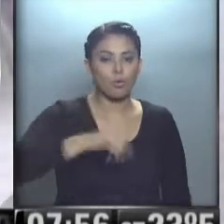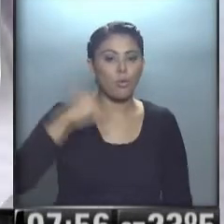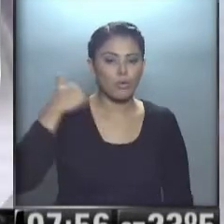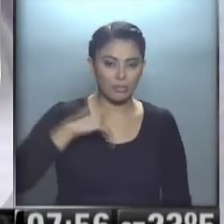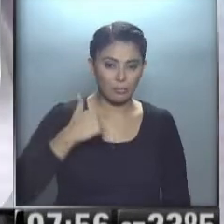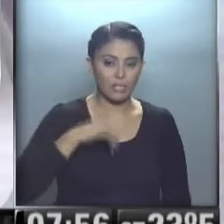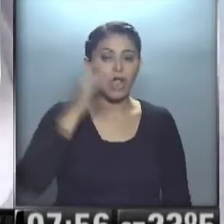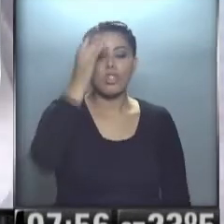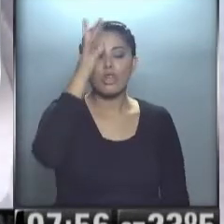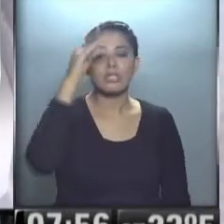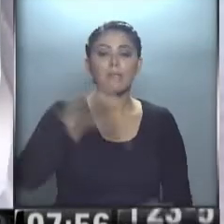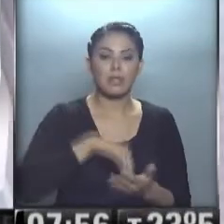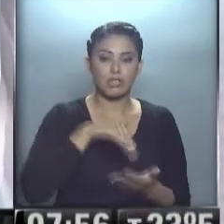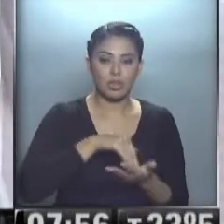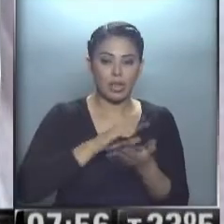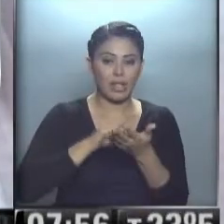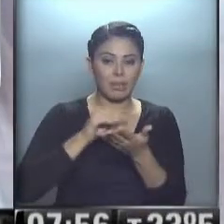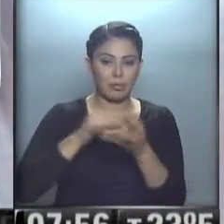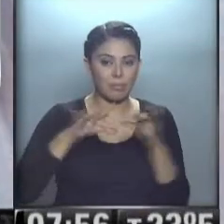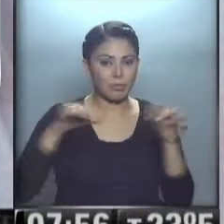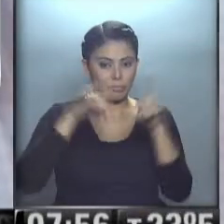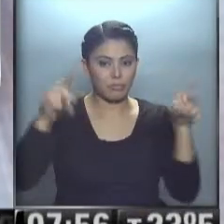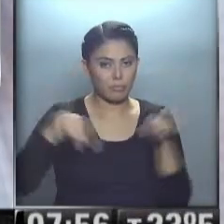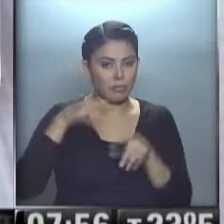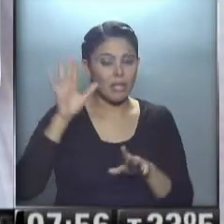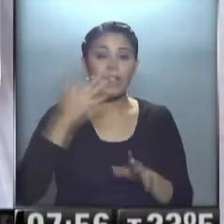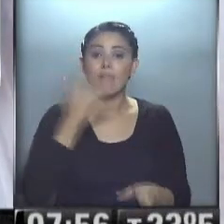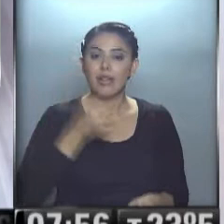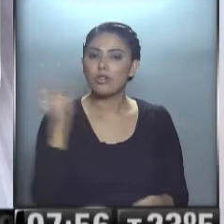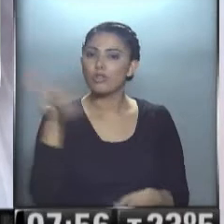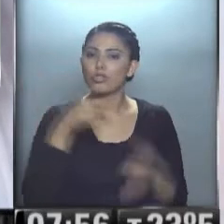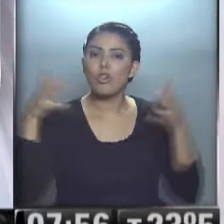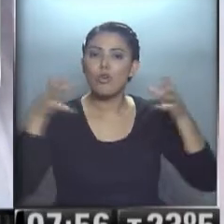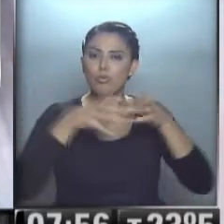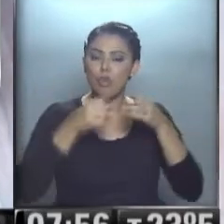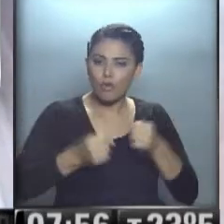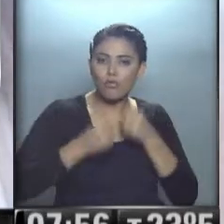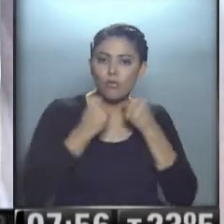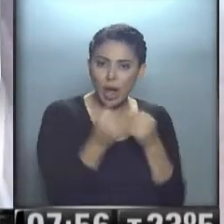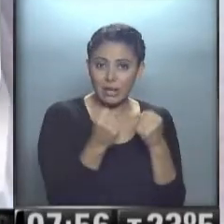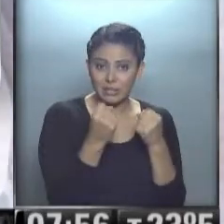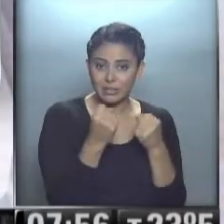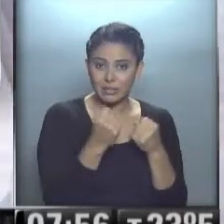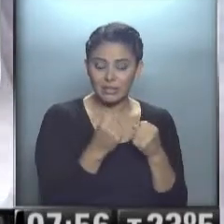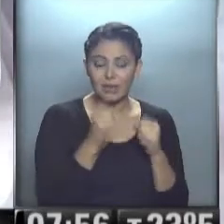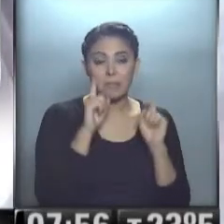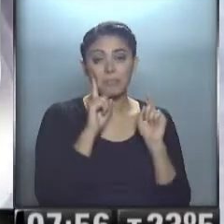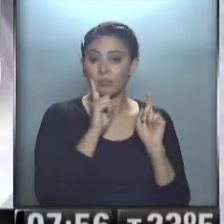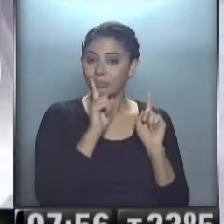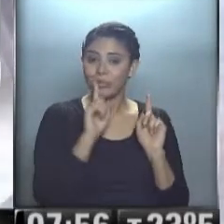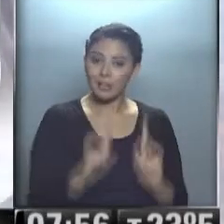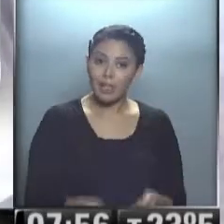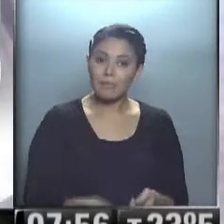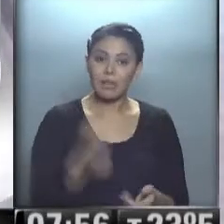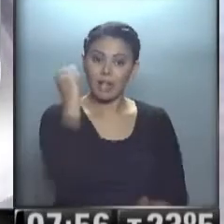12 millones es decir es verdaderamente somos verdaderamente una potencia en este en este sentido y además en el sentido